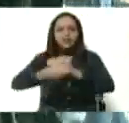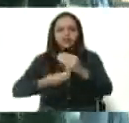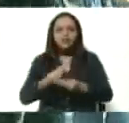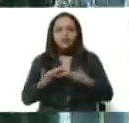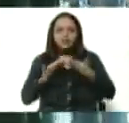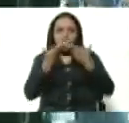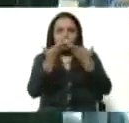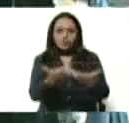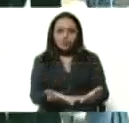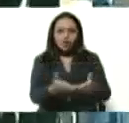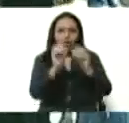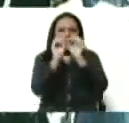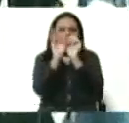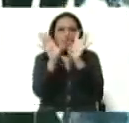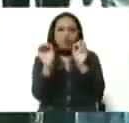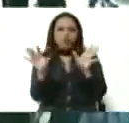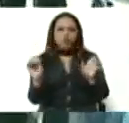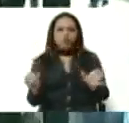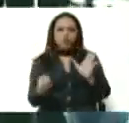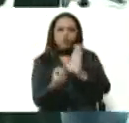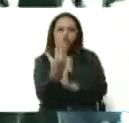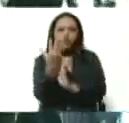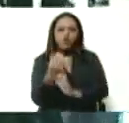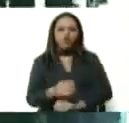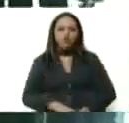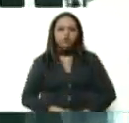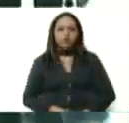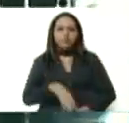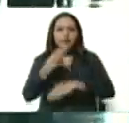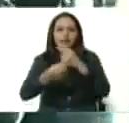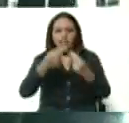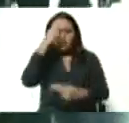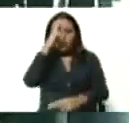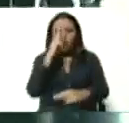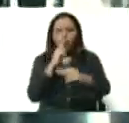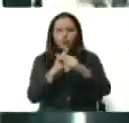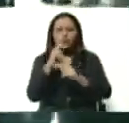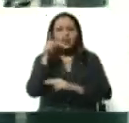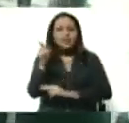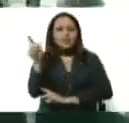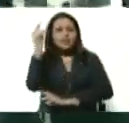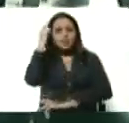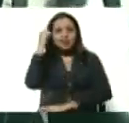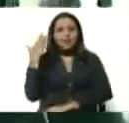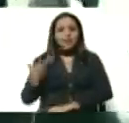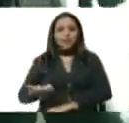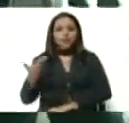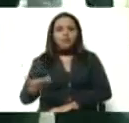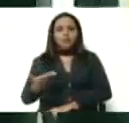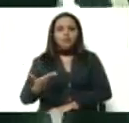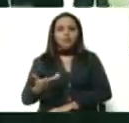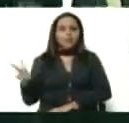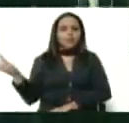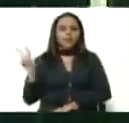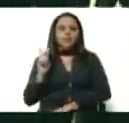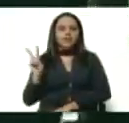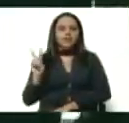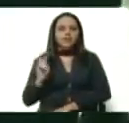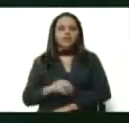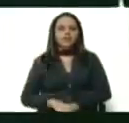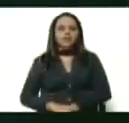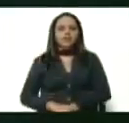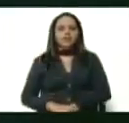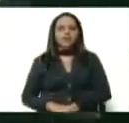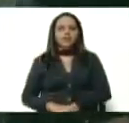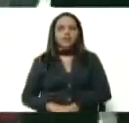una ofrenda floral para rendir tributo precisamente a esta fecha tan importante para la República Bolivariana de Venezuela